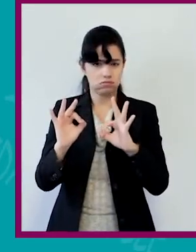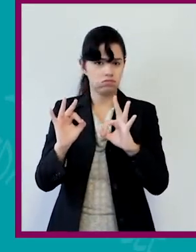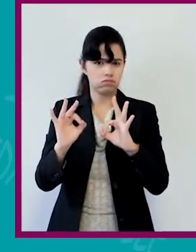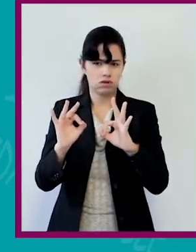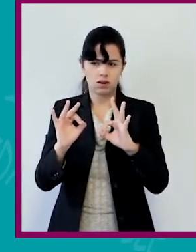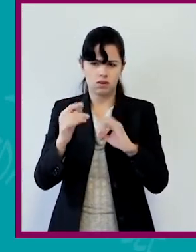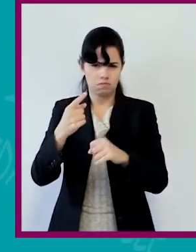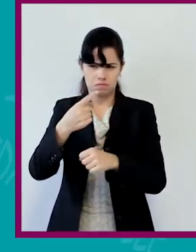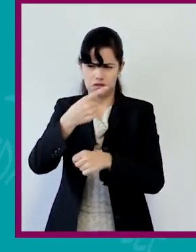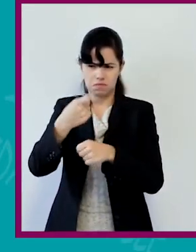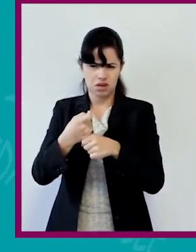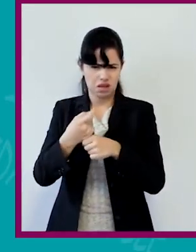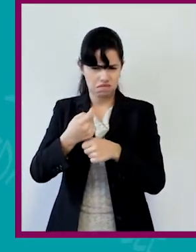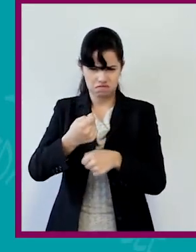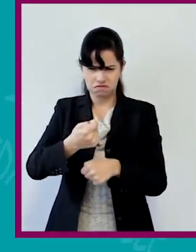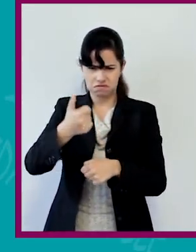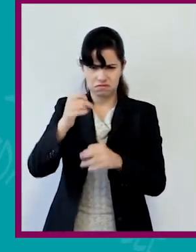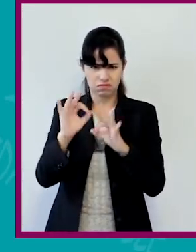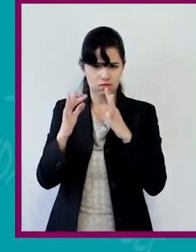de primera,